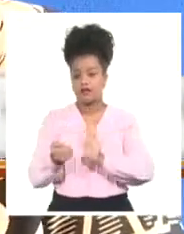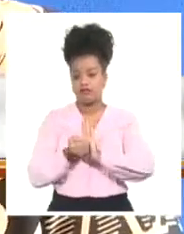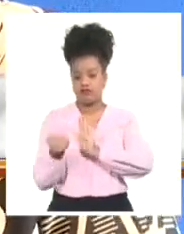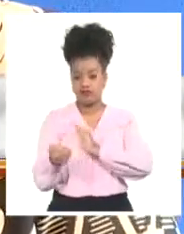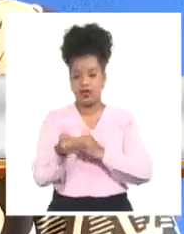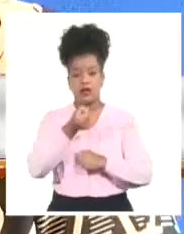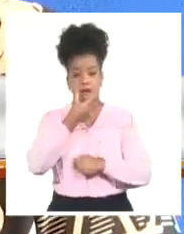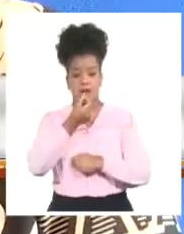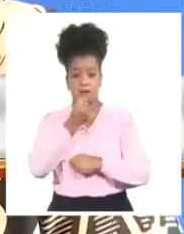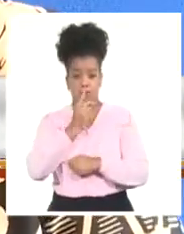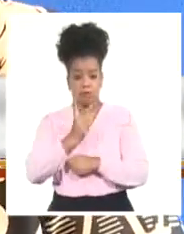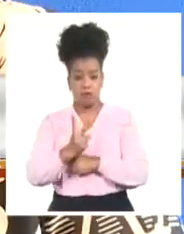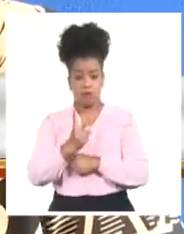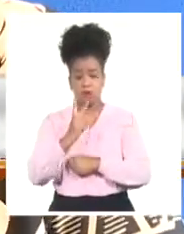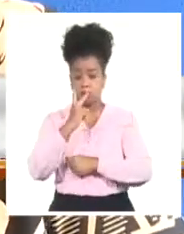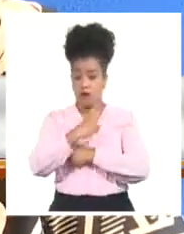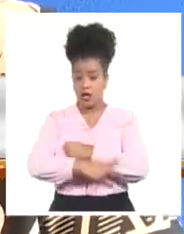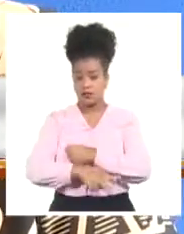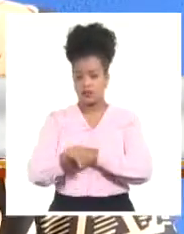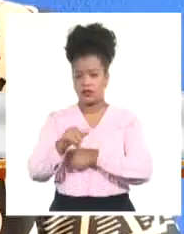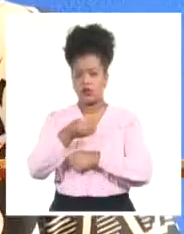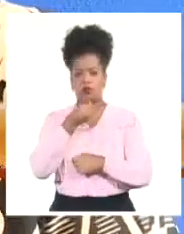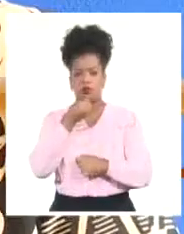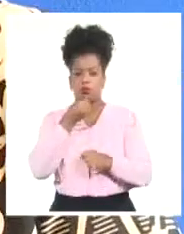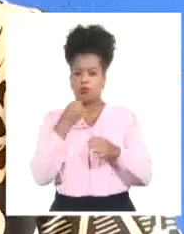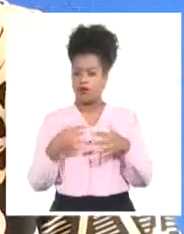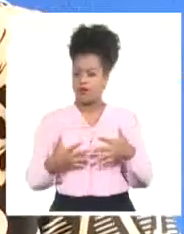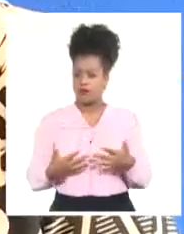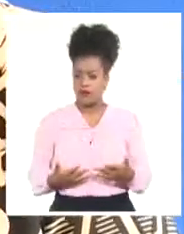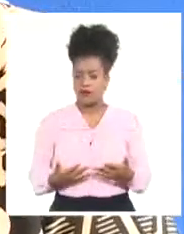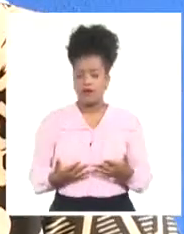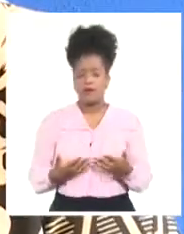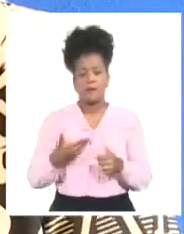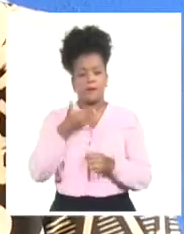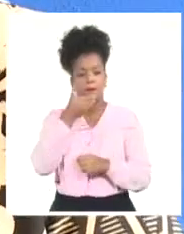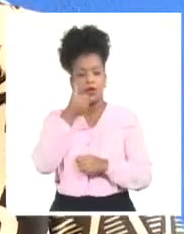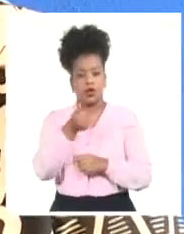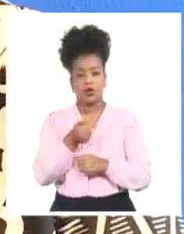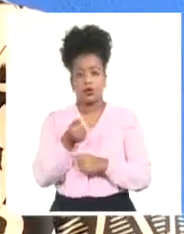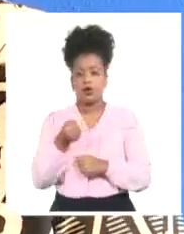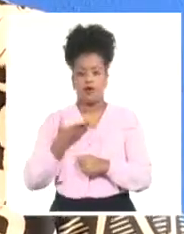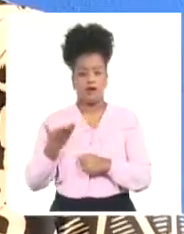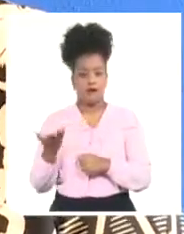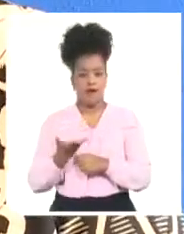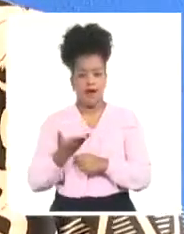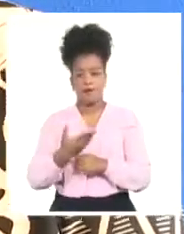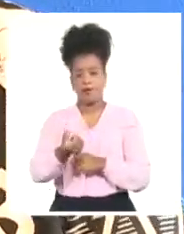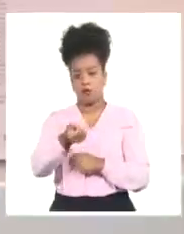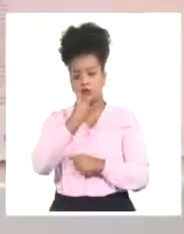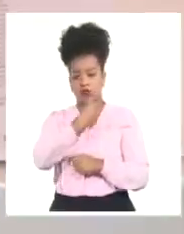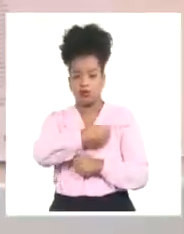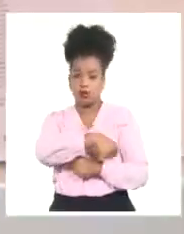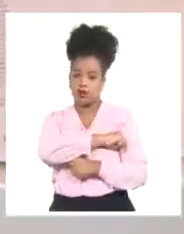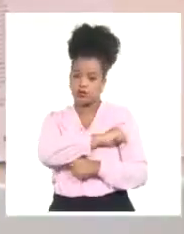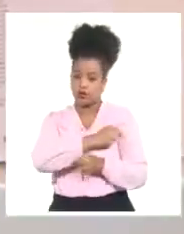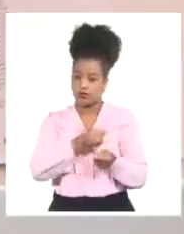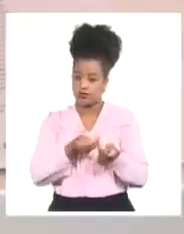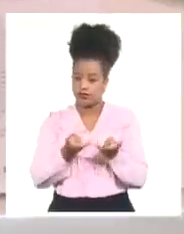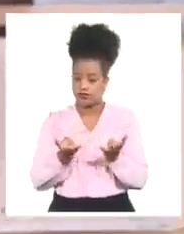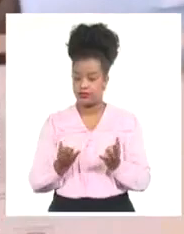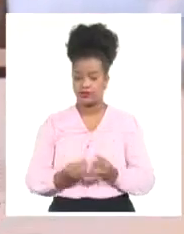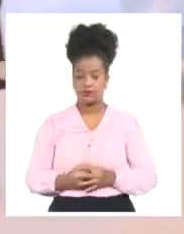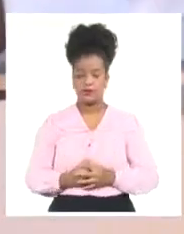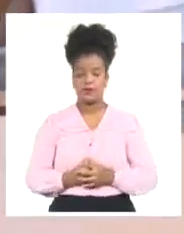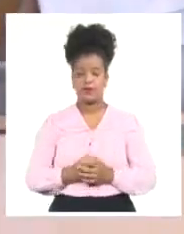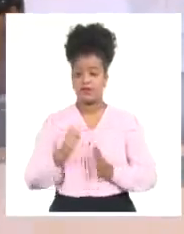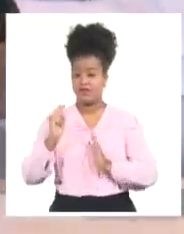países y así pues poder garantizar el acceso rápido y oportuno de ellos a la población. La rúbrica